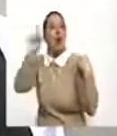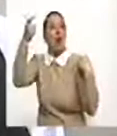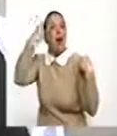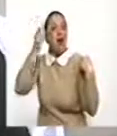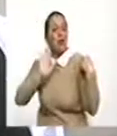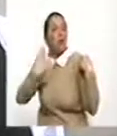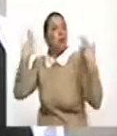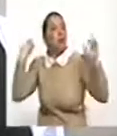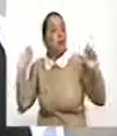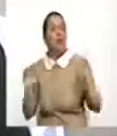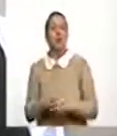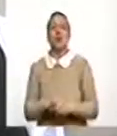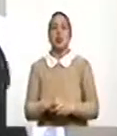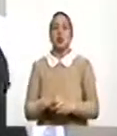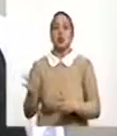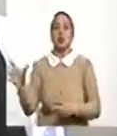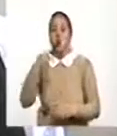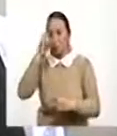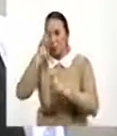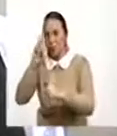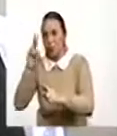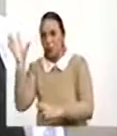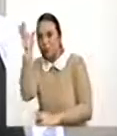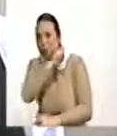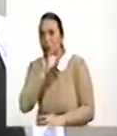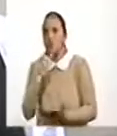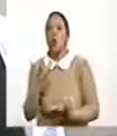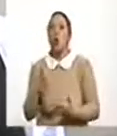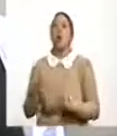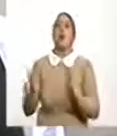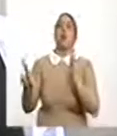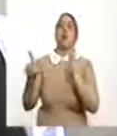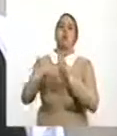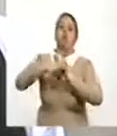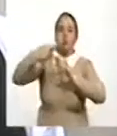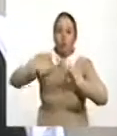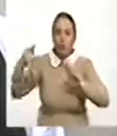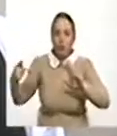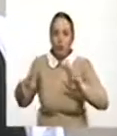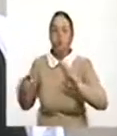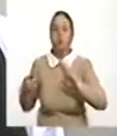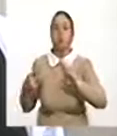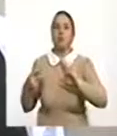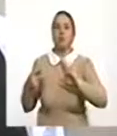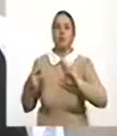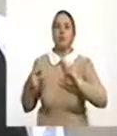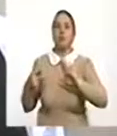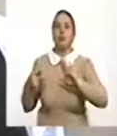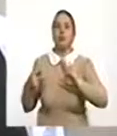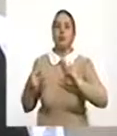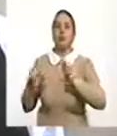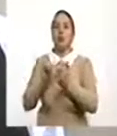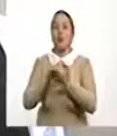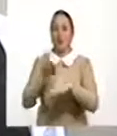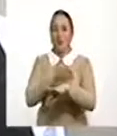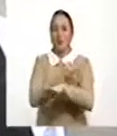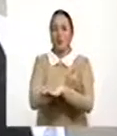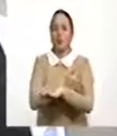Y entonces ese reconocimiento que se está haciendo en la Constitución, de que, como lo dice